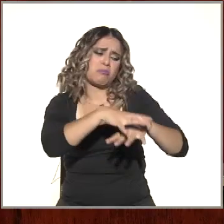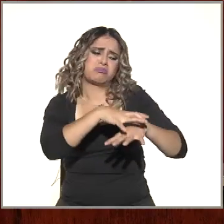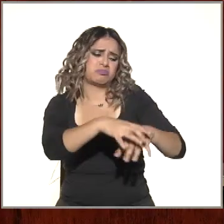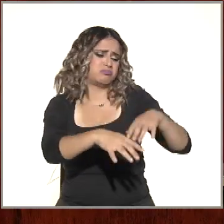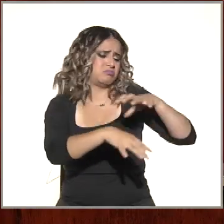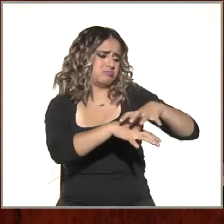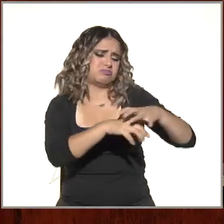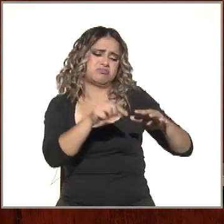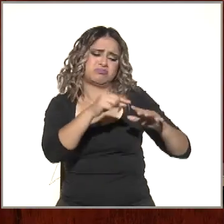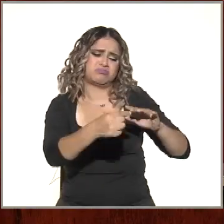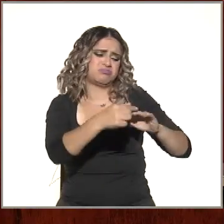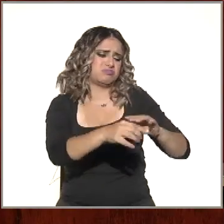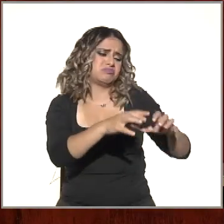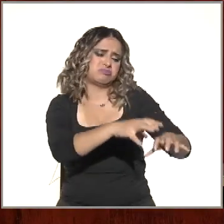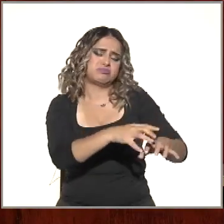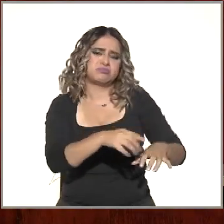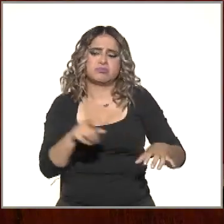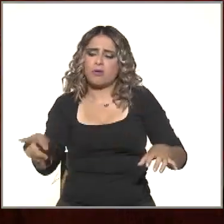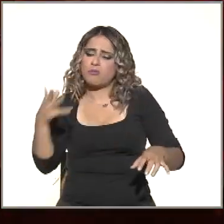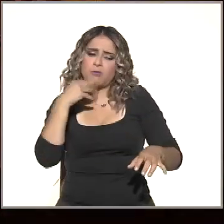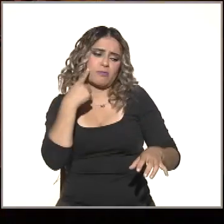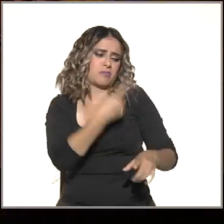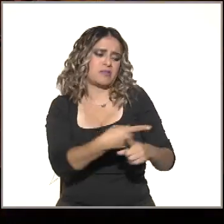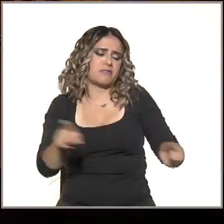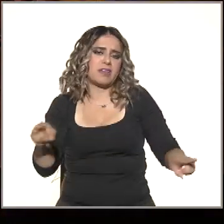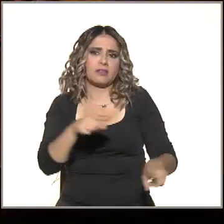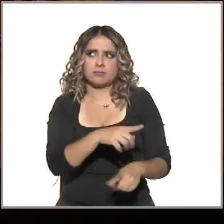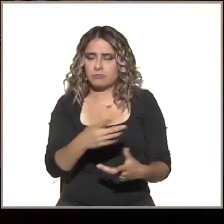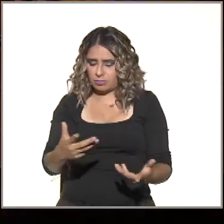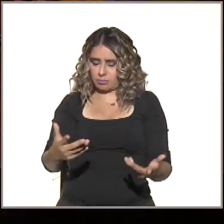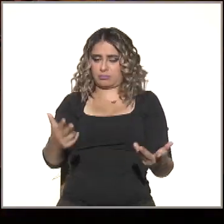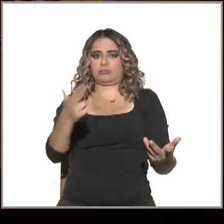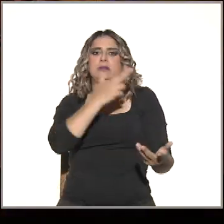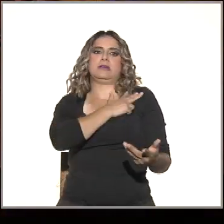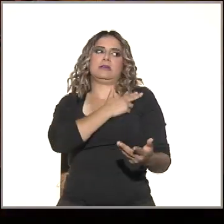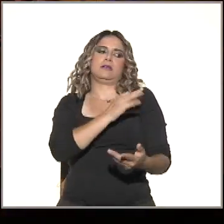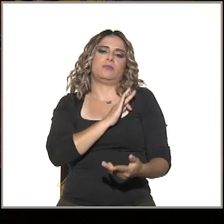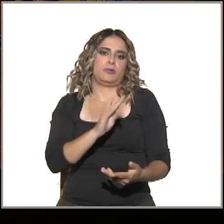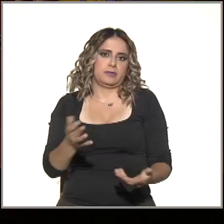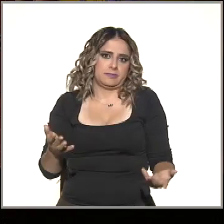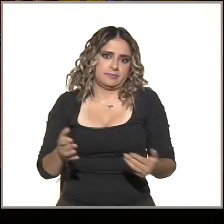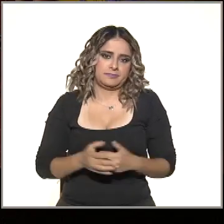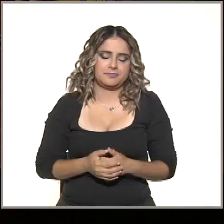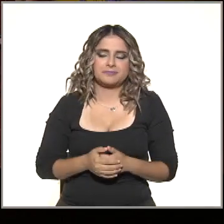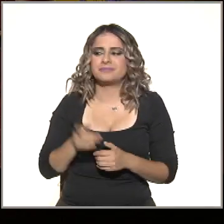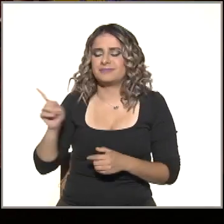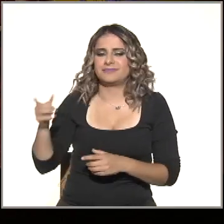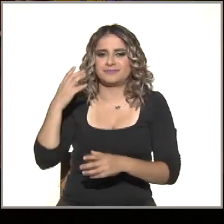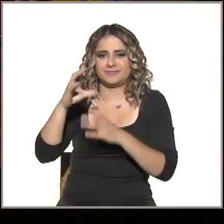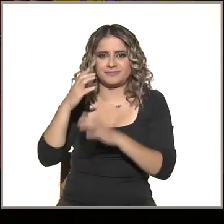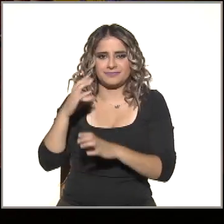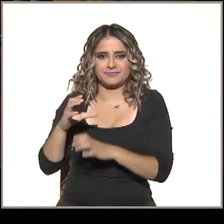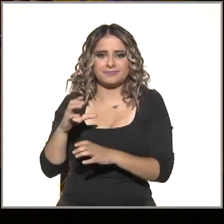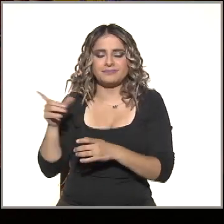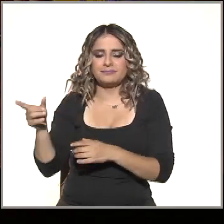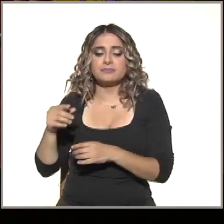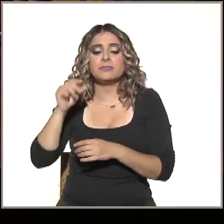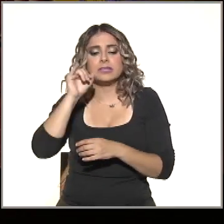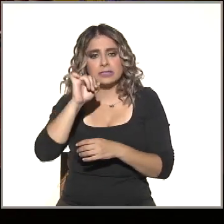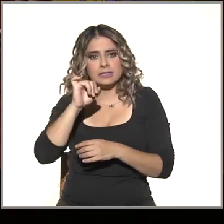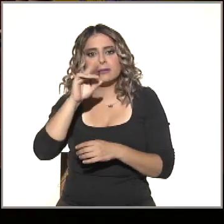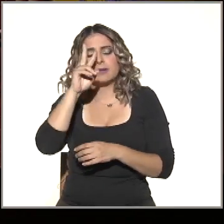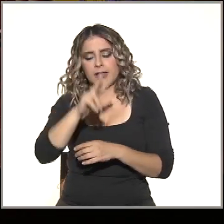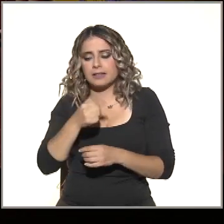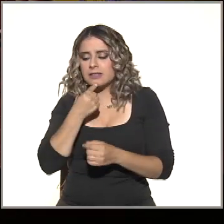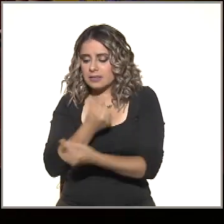y uñas de confeti. Y ya te dieron, Sí. ¿no? Sí. Pero bueno, Anaí, querida, por favor. Estamos hablando de etapas de formación y es la